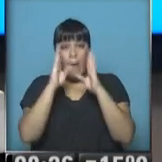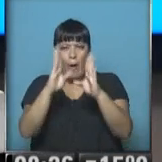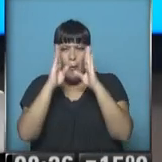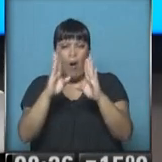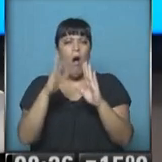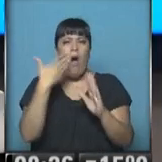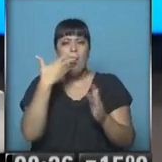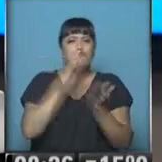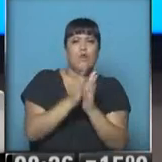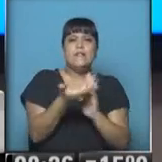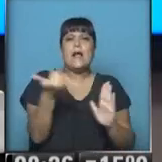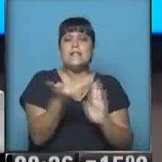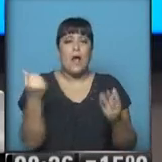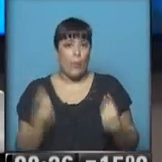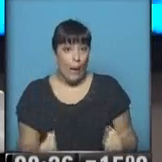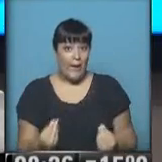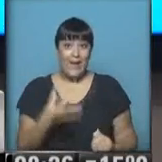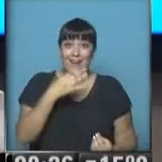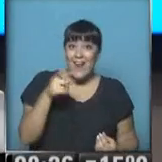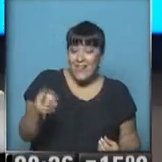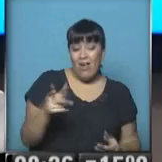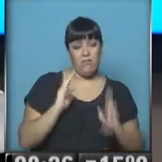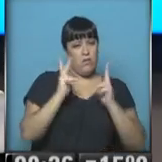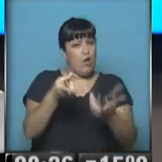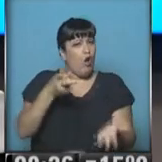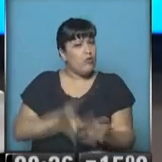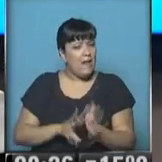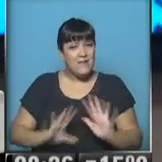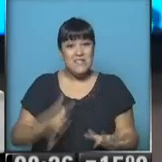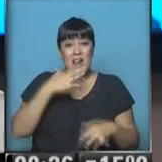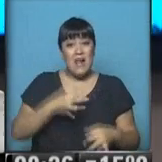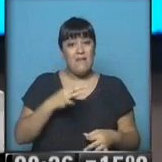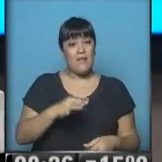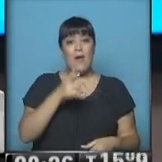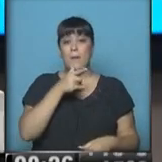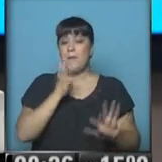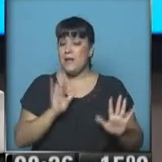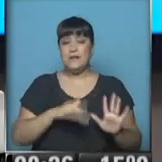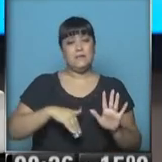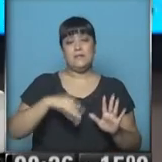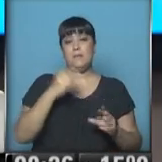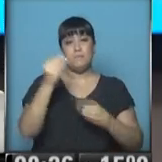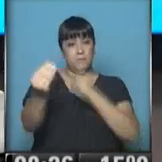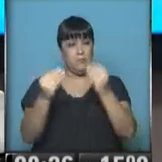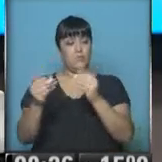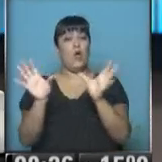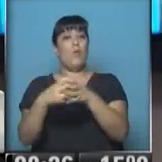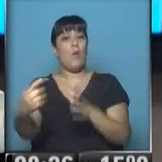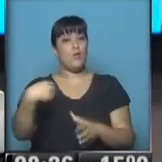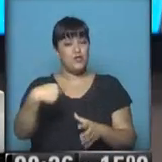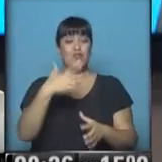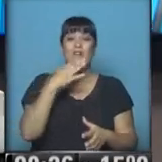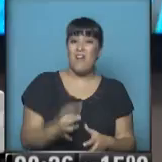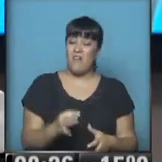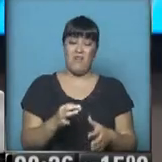hablando de lo que van a derogar Sinceramente te repito Lourdes Me parece que la mayoría de los candidatos de la oposición tienen guiones que